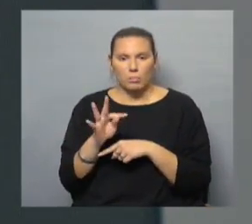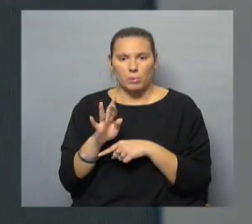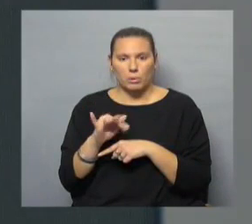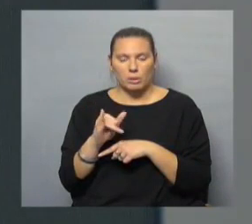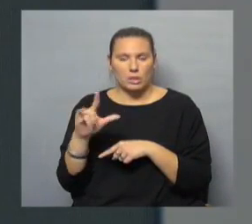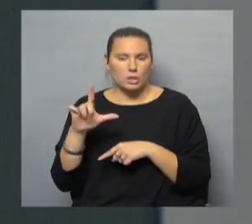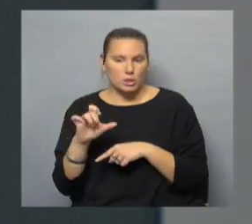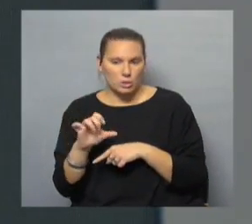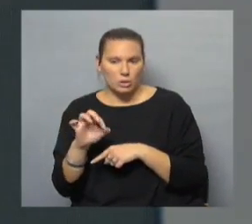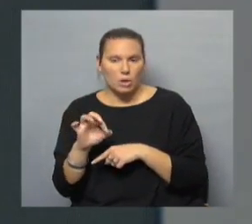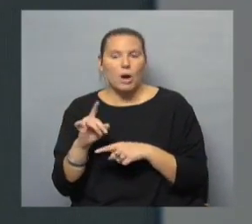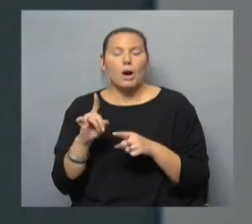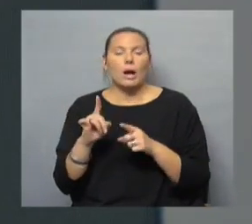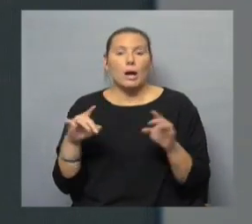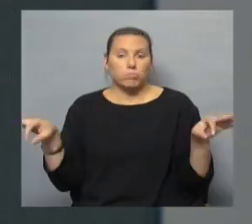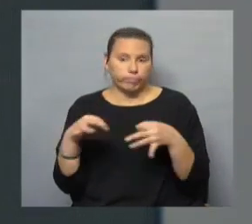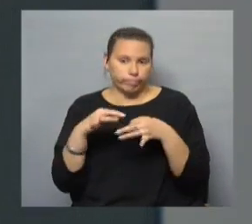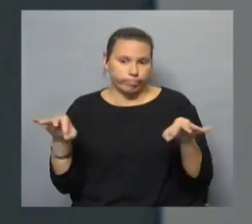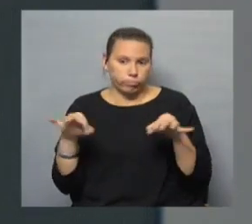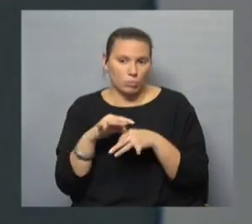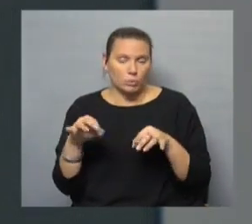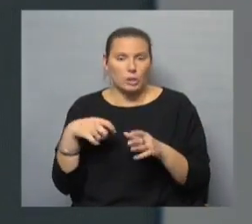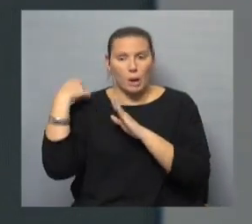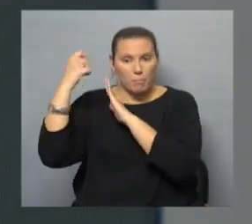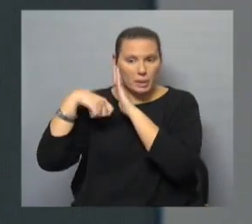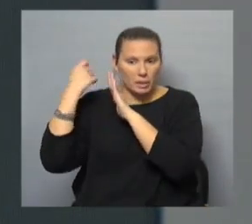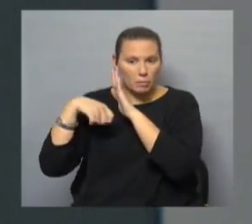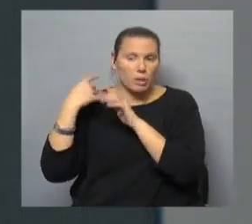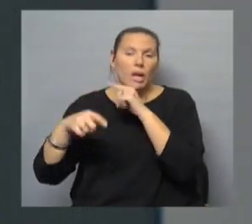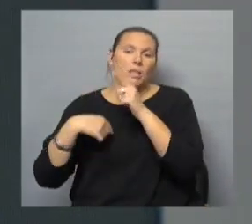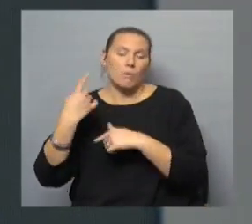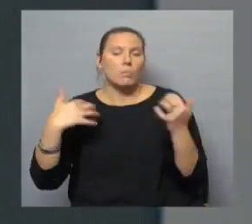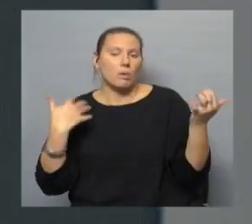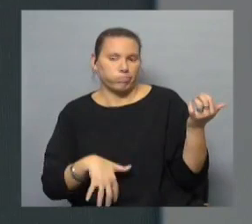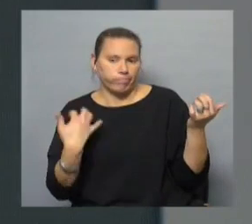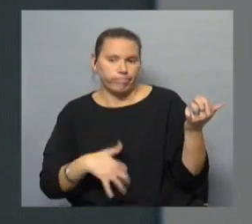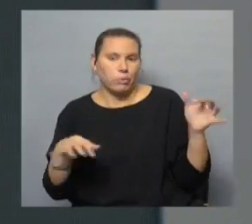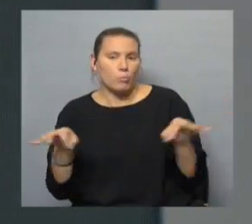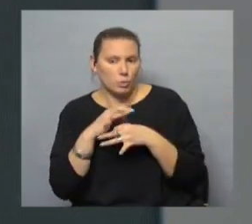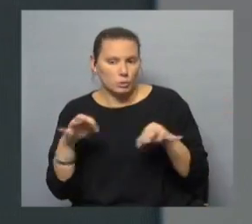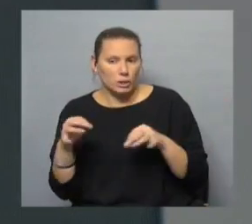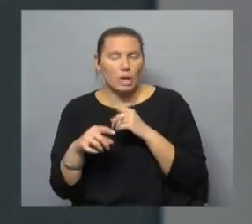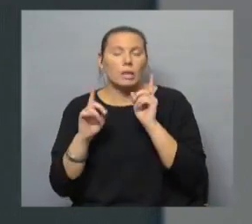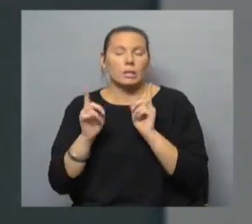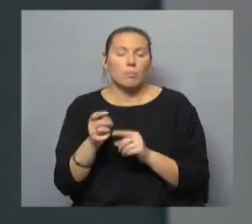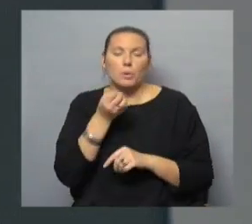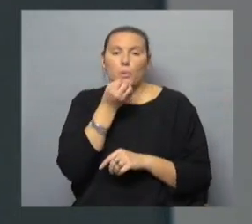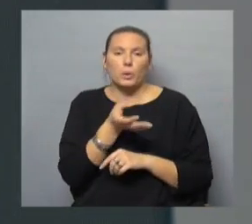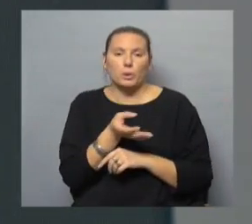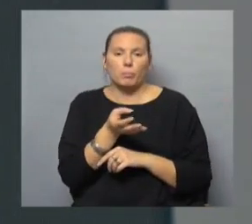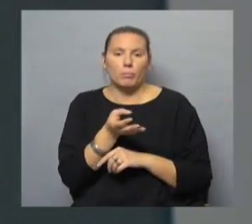al final de la presentación. O sea, película y toque. Película y toque, viernes, exactamente. ¿Eh? Y después la otra cosa que también está bueno es